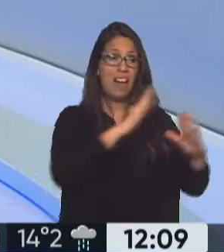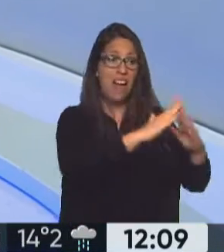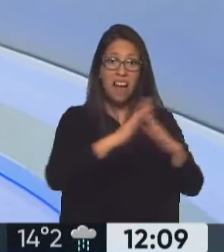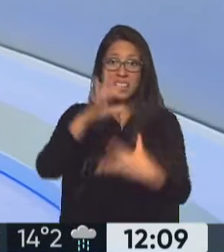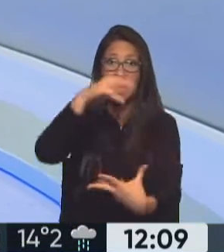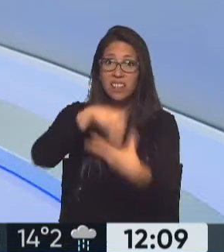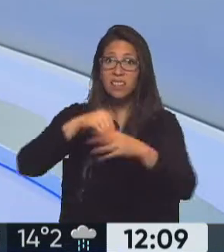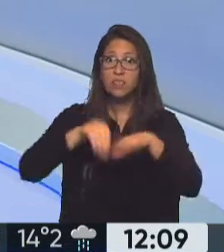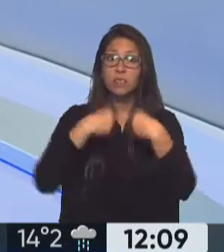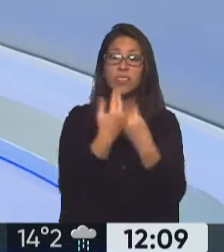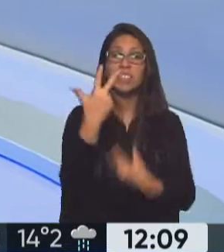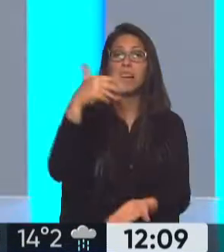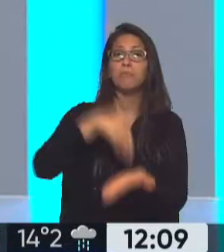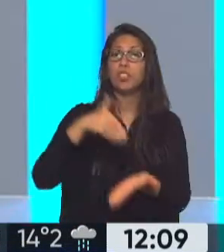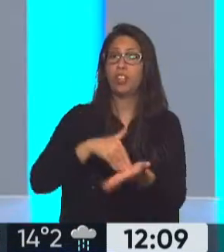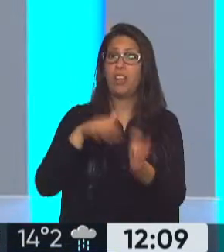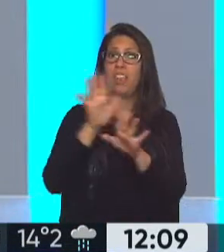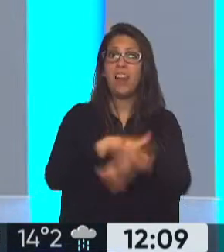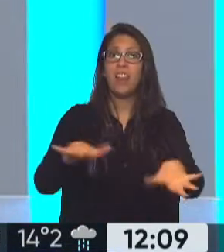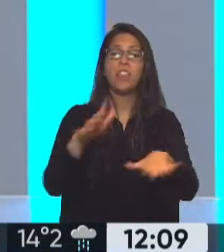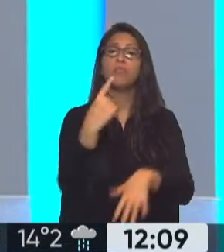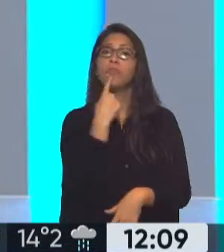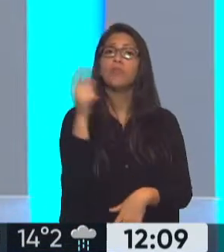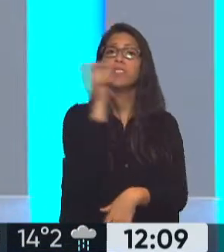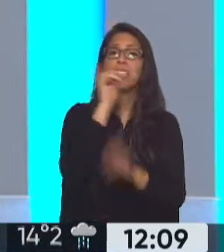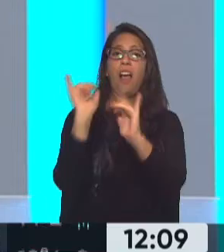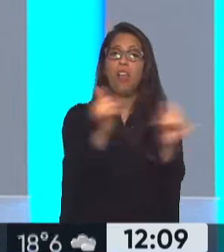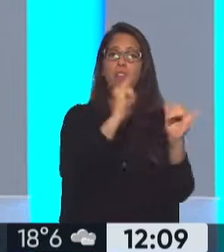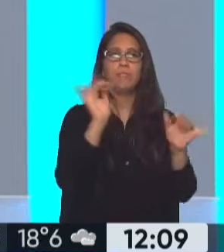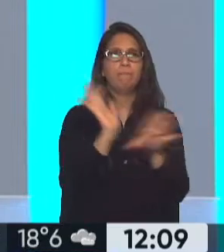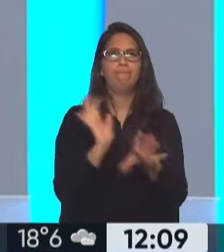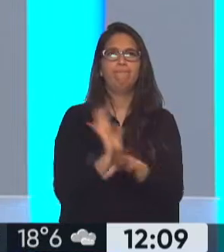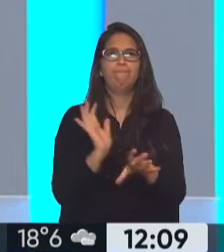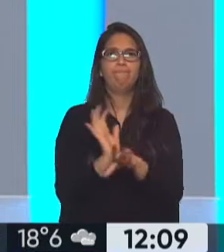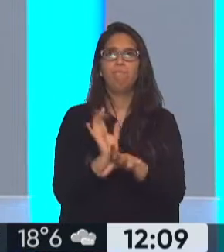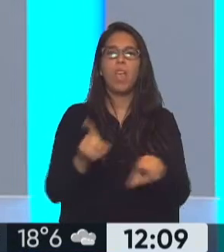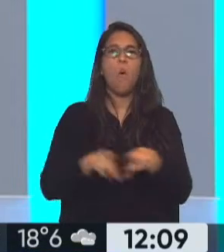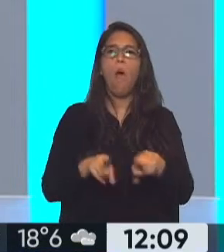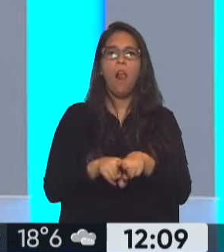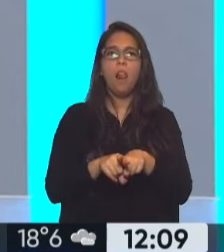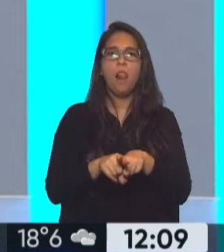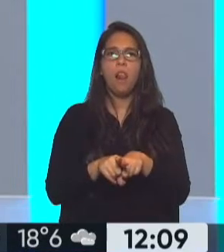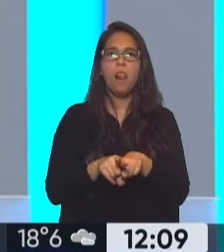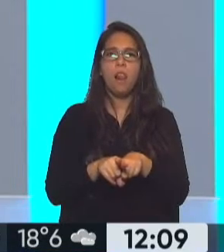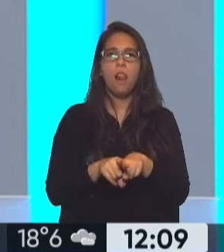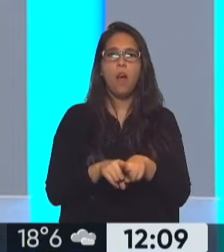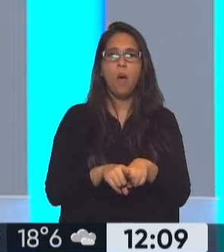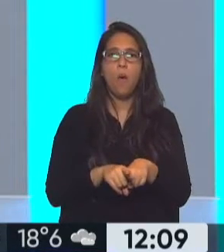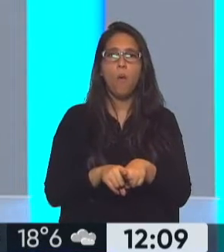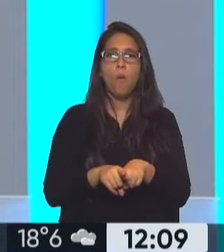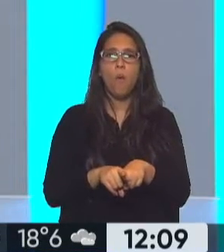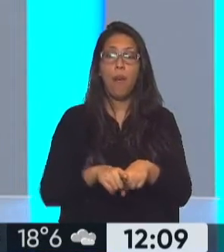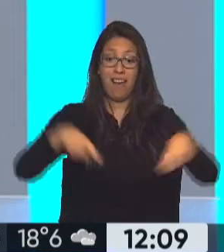de niños, niñas y adolescentes. Esto, para que los televidentes, las televidentes se hagan una idea, es el equivalente a casi 40 veces